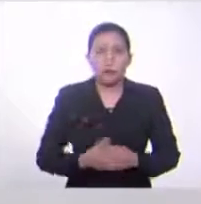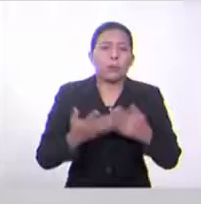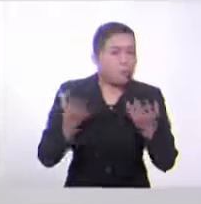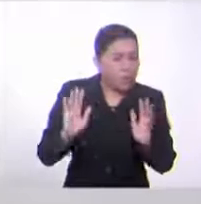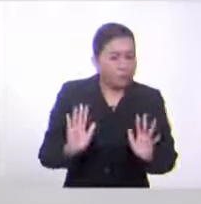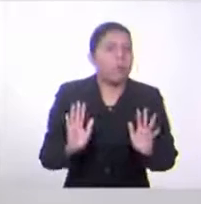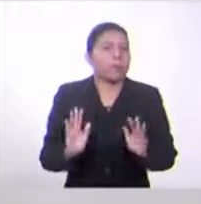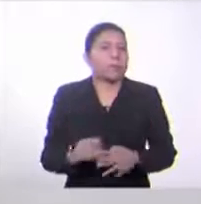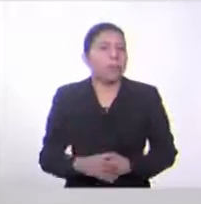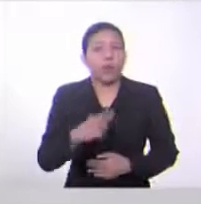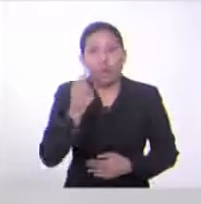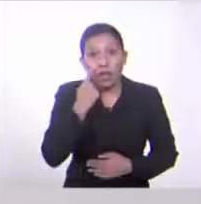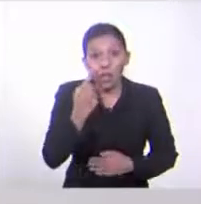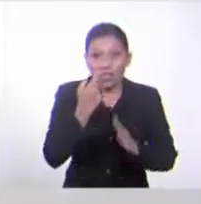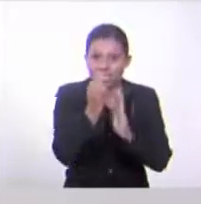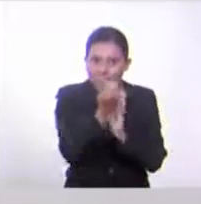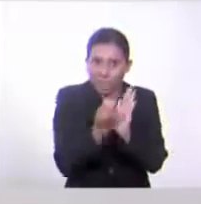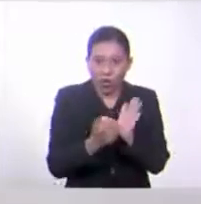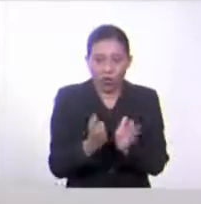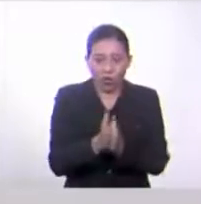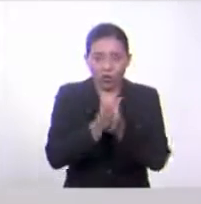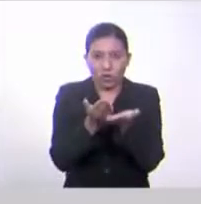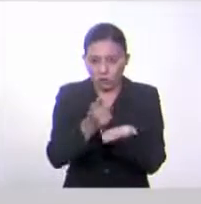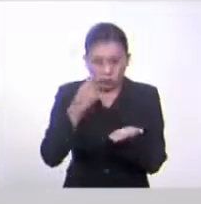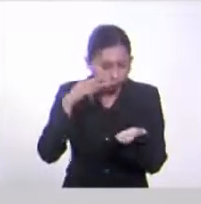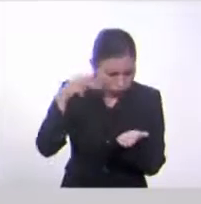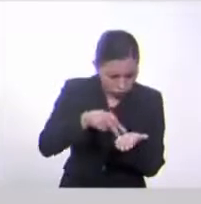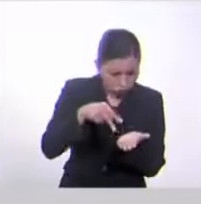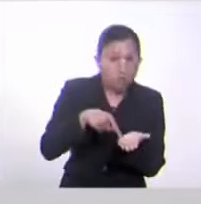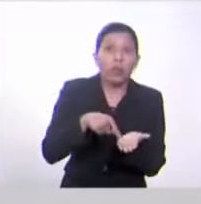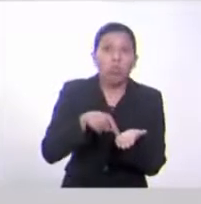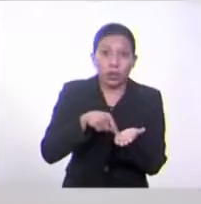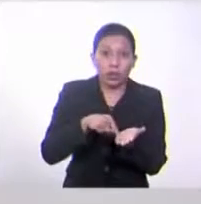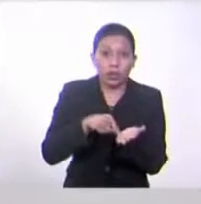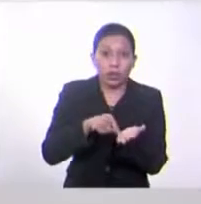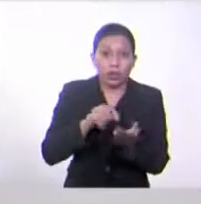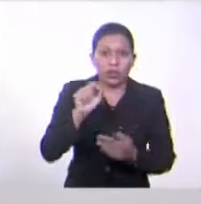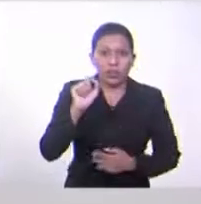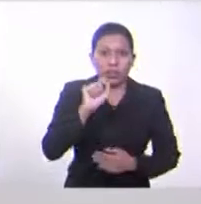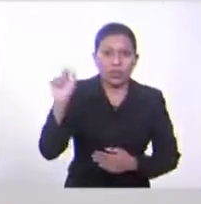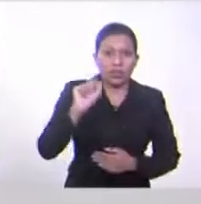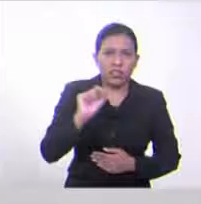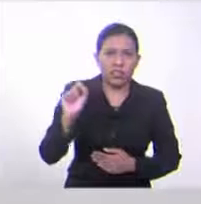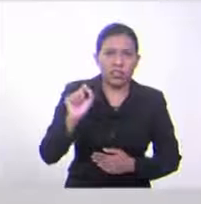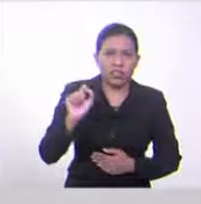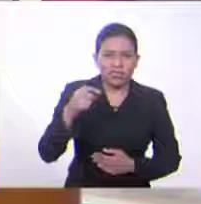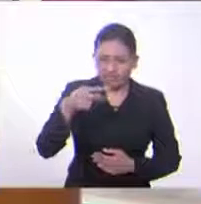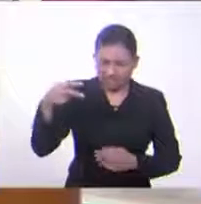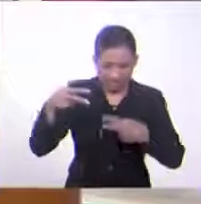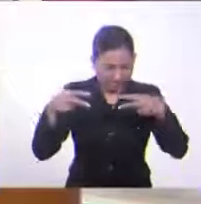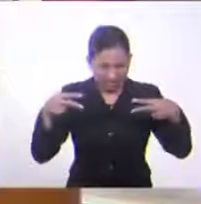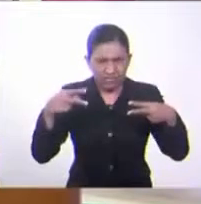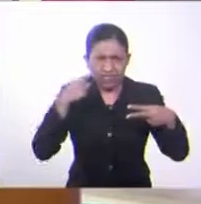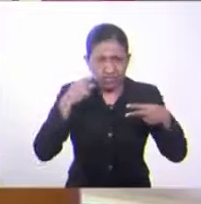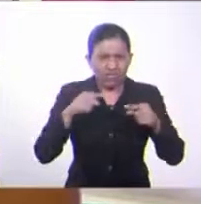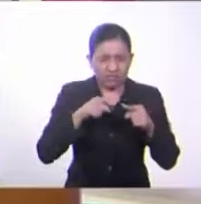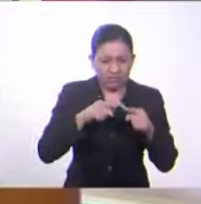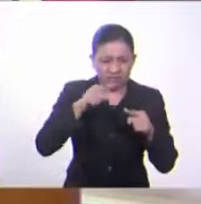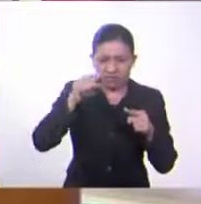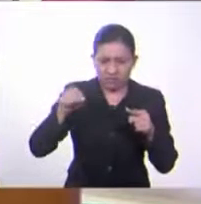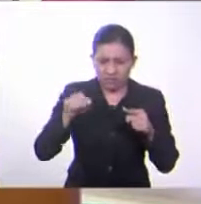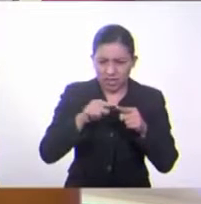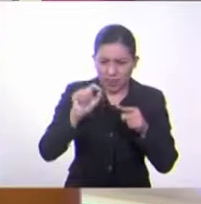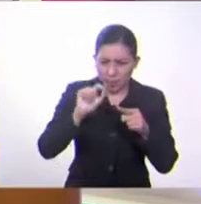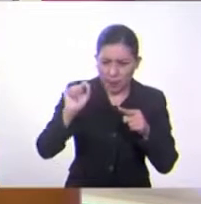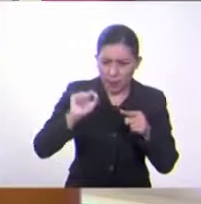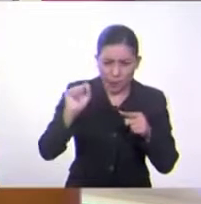en el dibujo de nuestro libro de texto aparecen dos rayitas indicando que este lado con este lado,